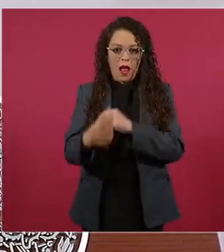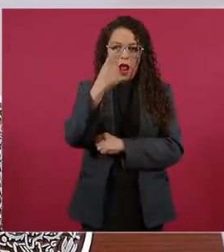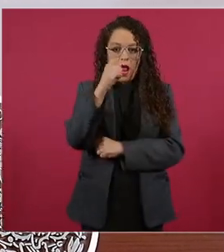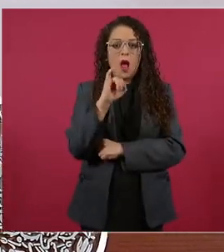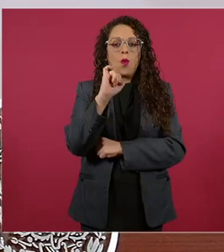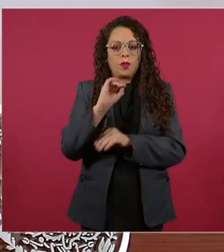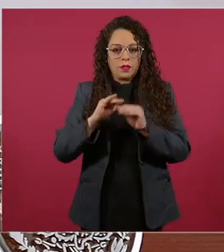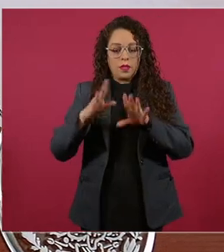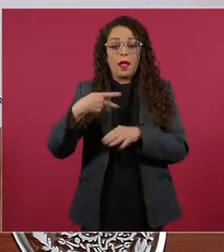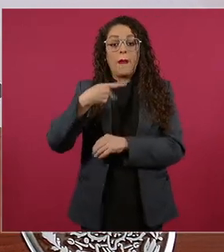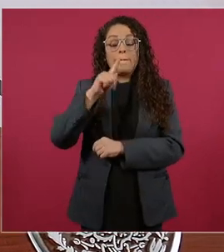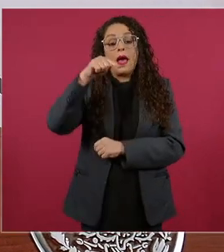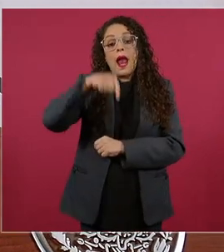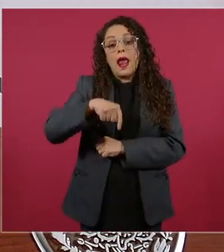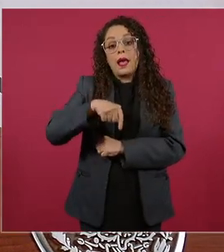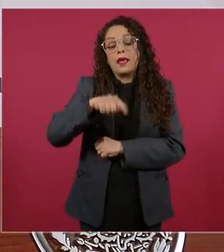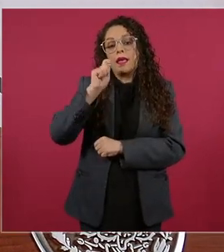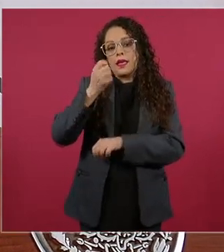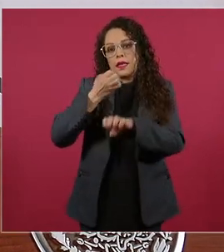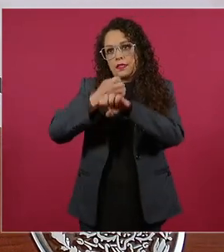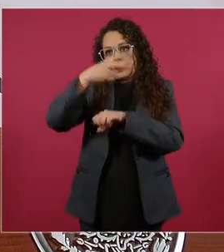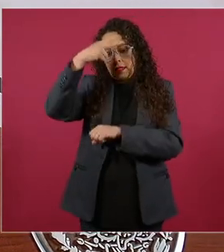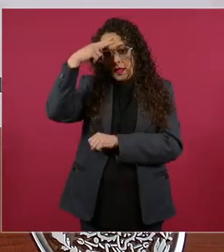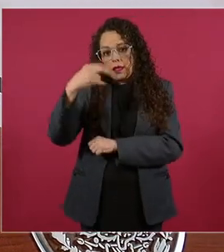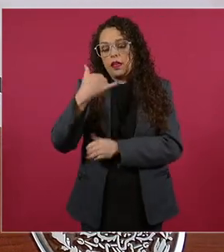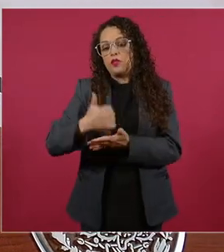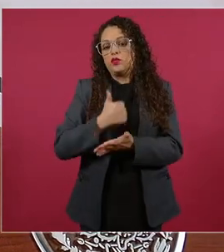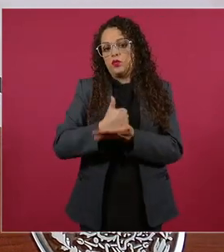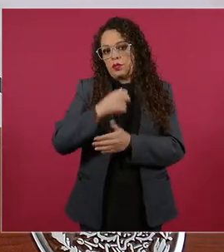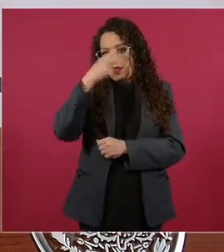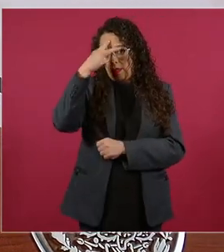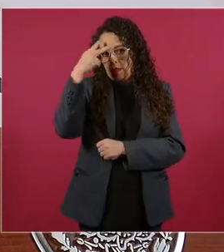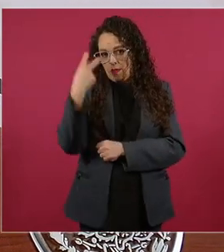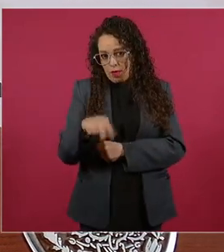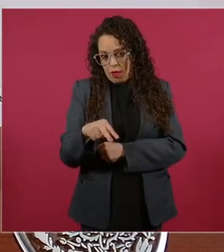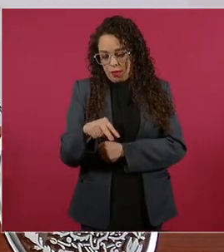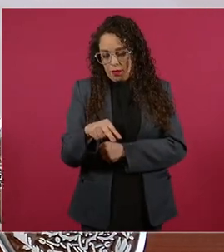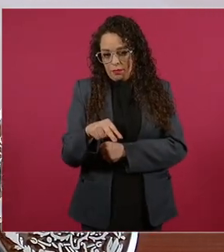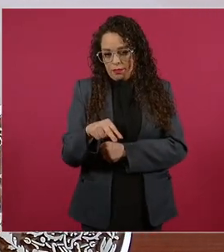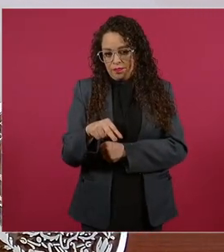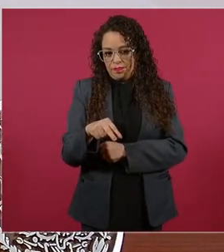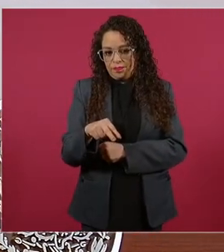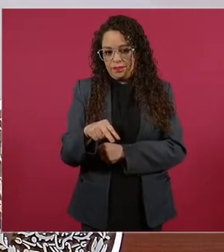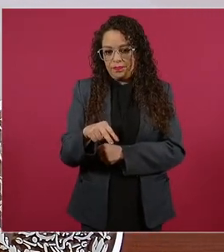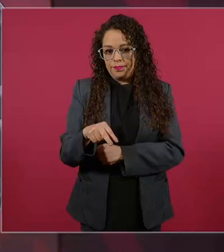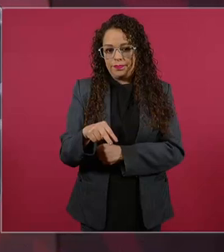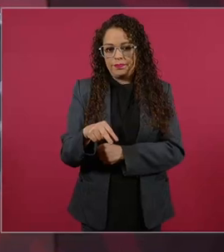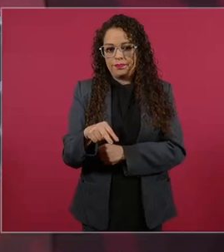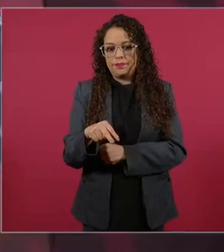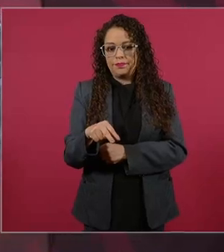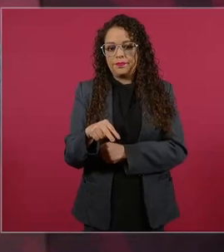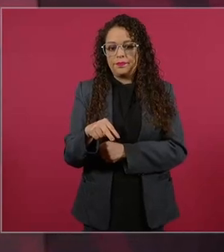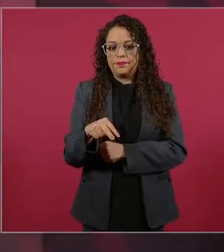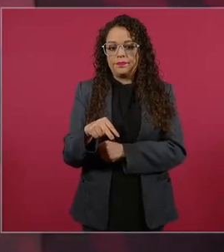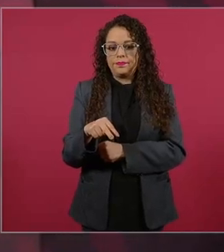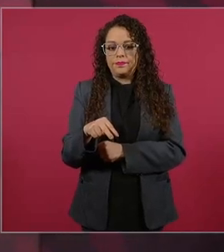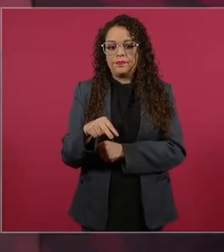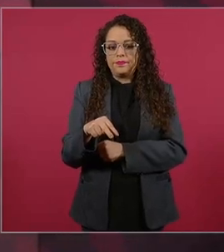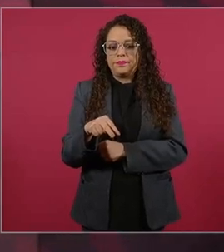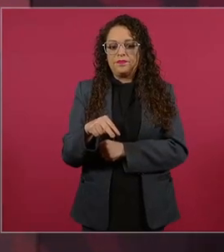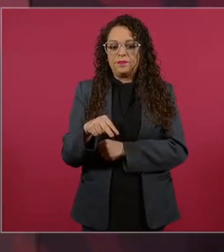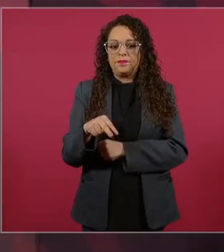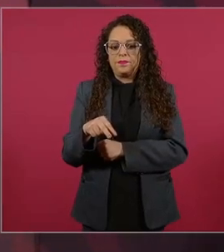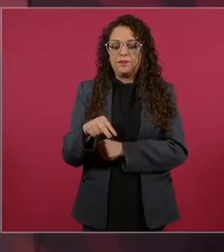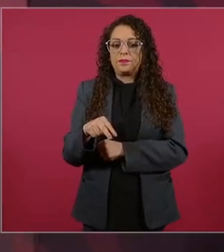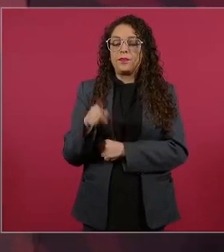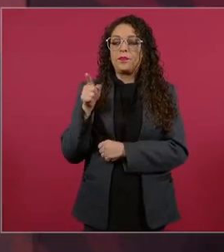juntos Estuvo la